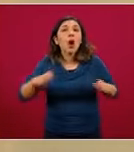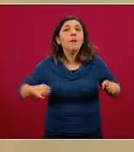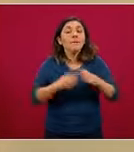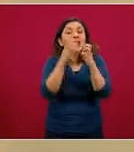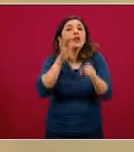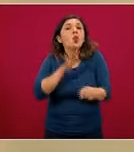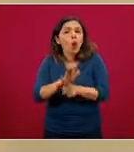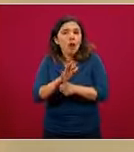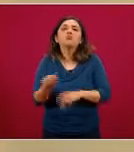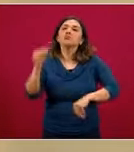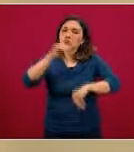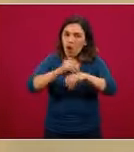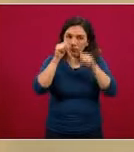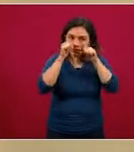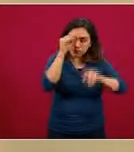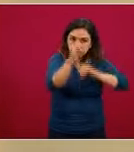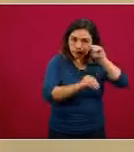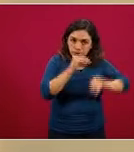adelante.